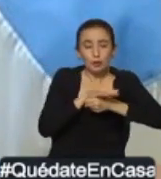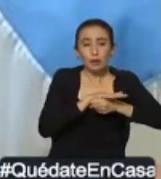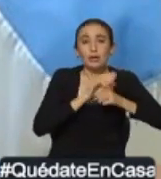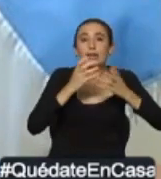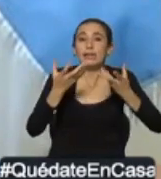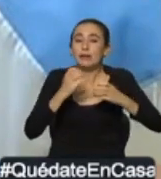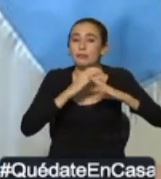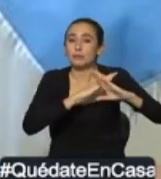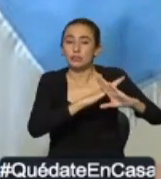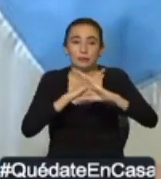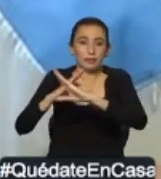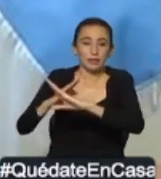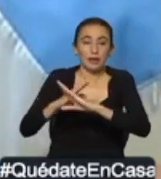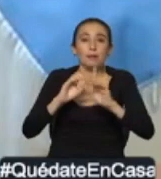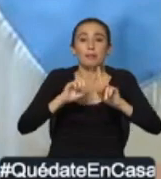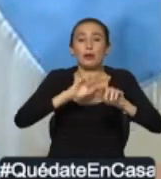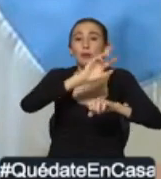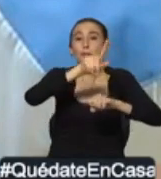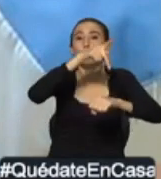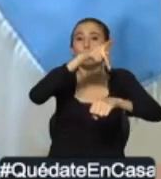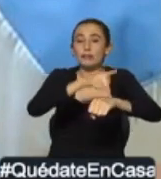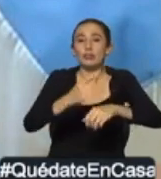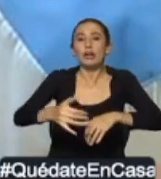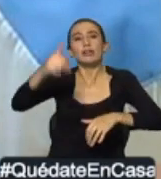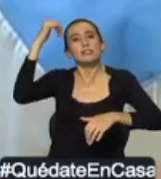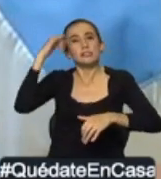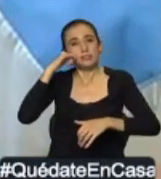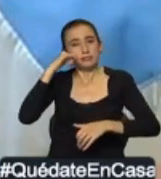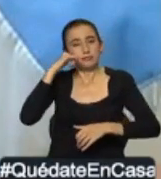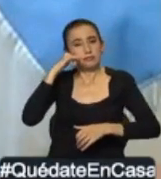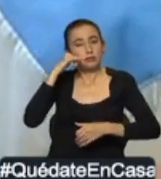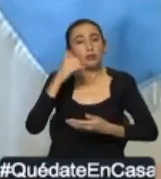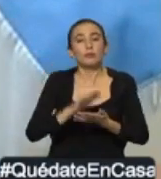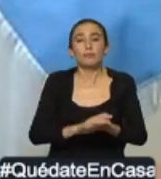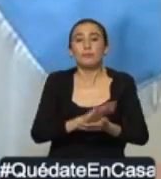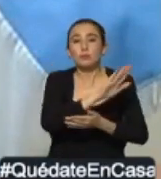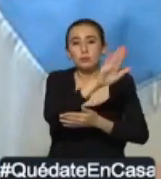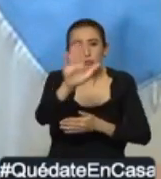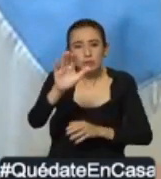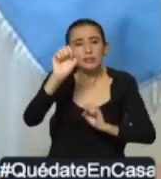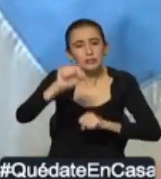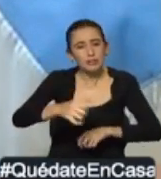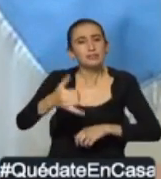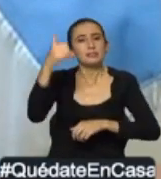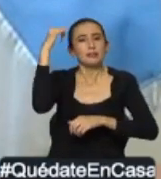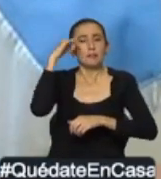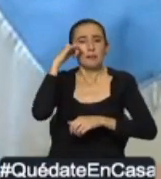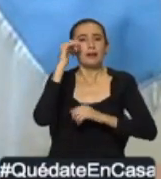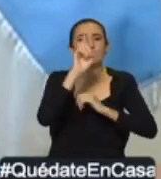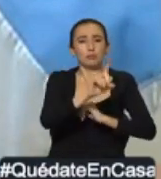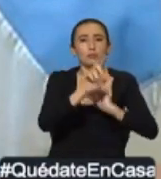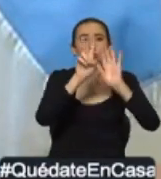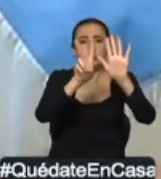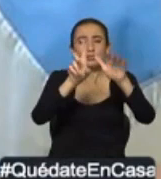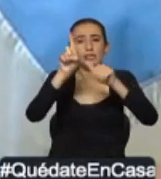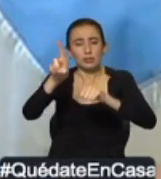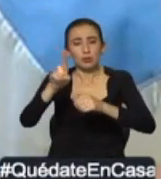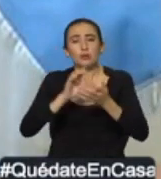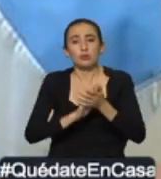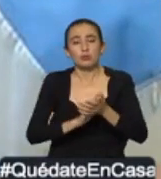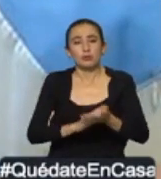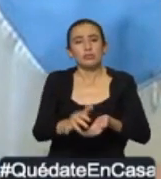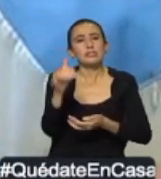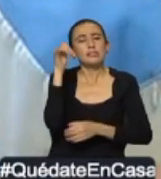telemedicina llamen a la línea 171 van a ser atendidos por profesionales médicos que sabrán analizar